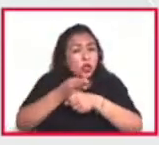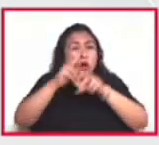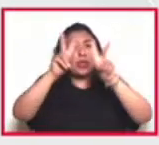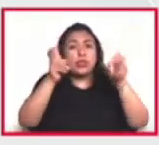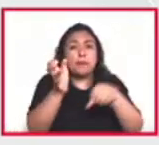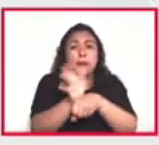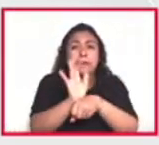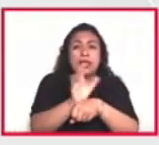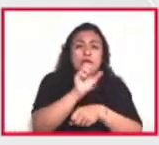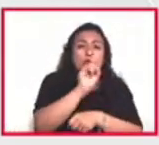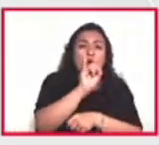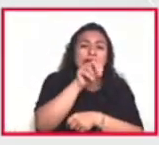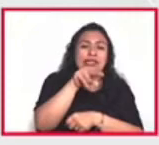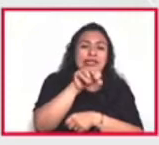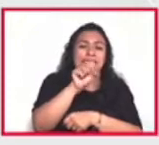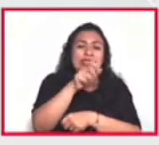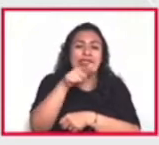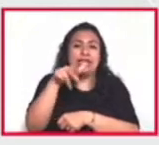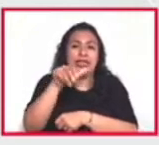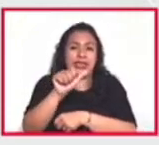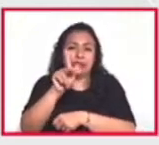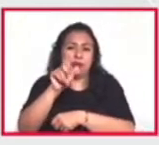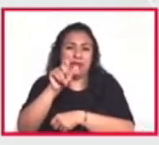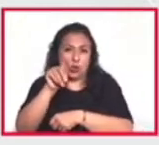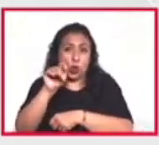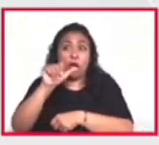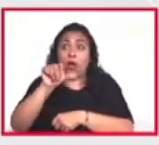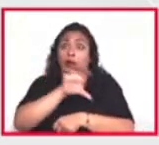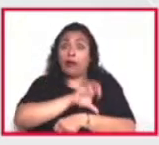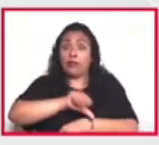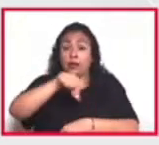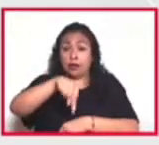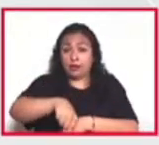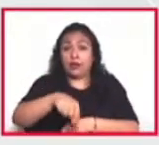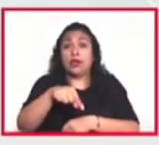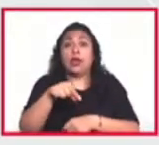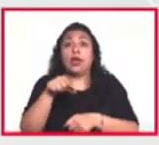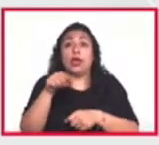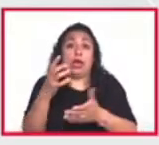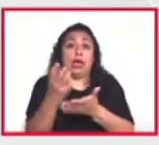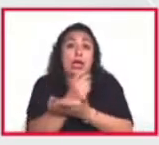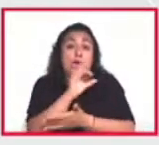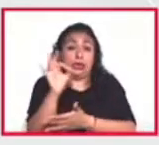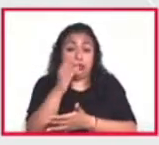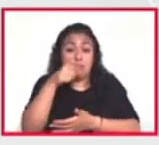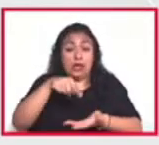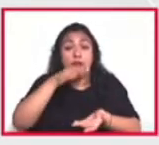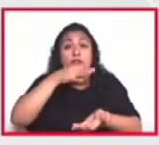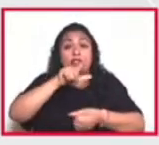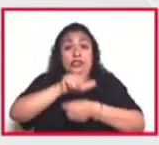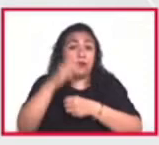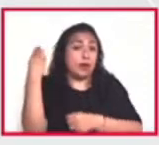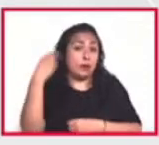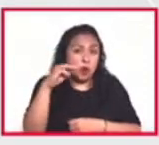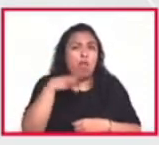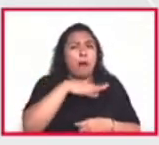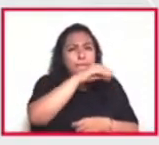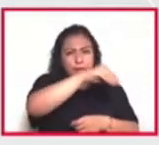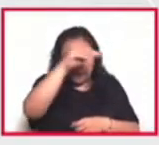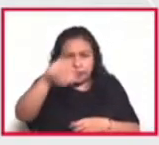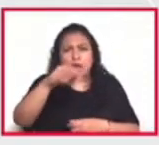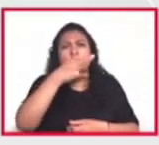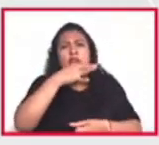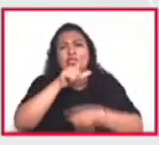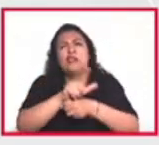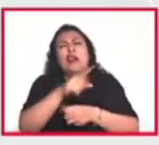Particulares, que se perfila como la favorita en esta edición del Festival Internacional de Cine de Morelia, que tiene un largo recorrido por festivales, se ve interrumpido también por la pandemia,